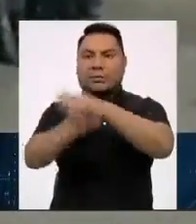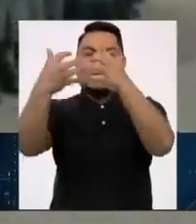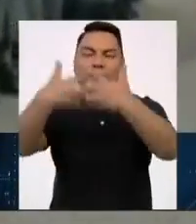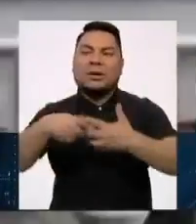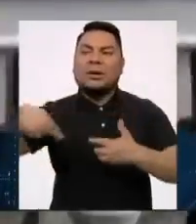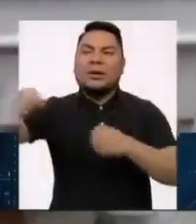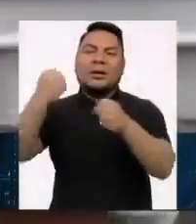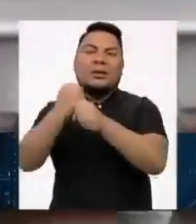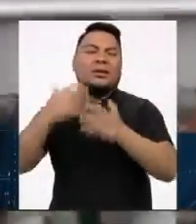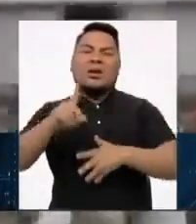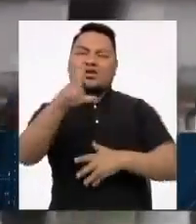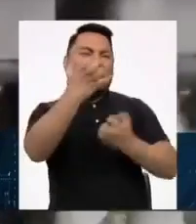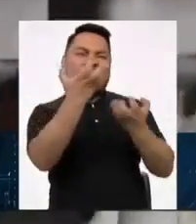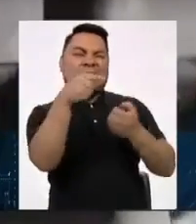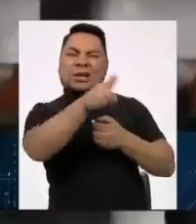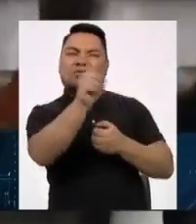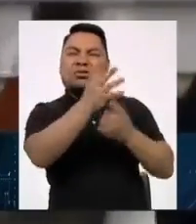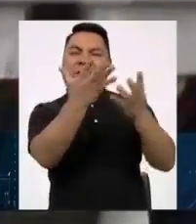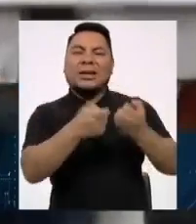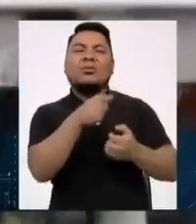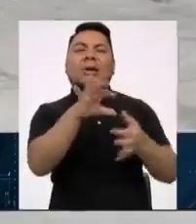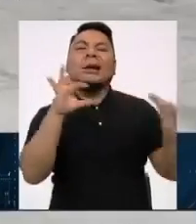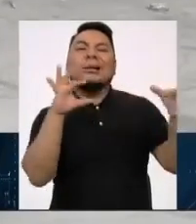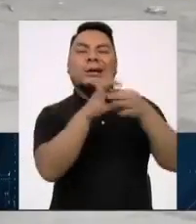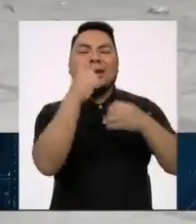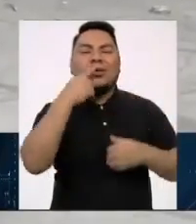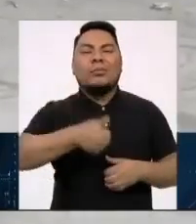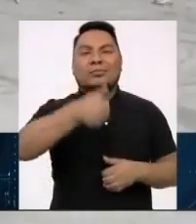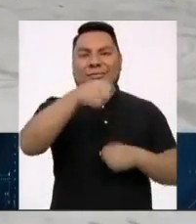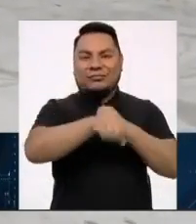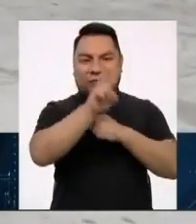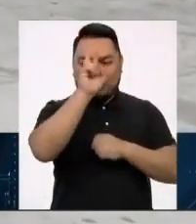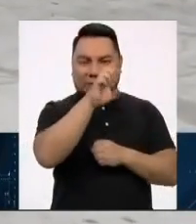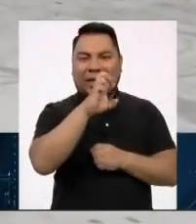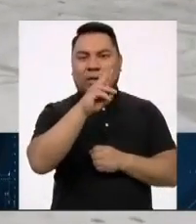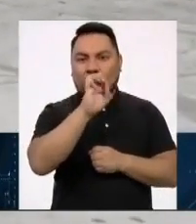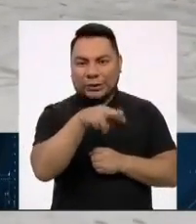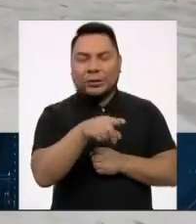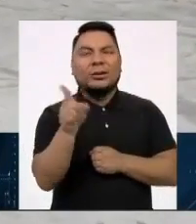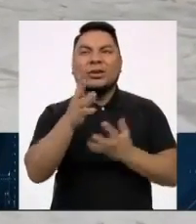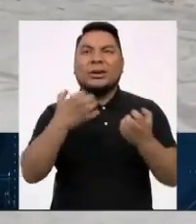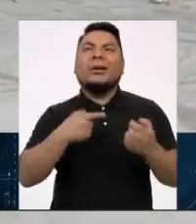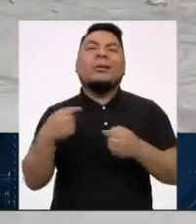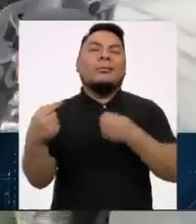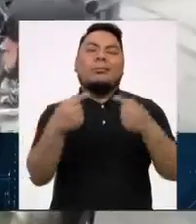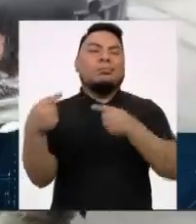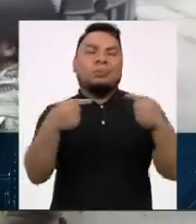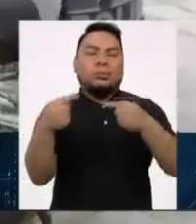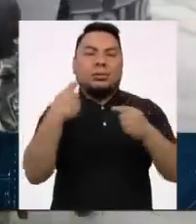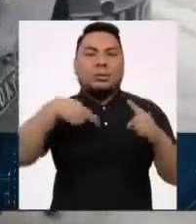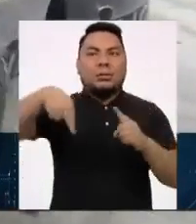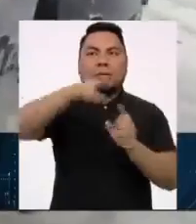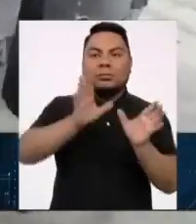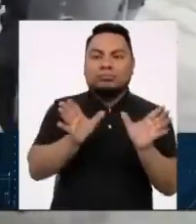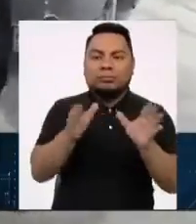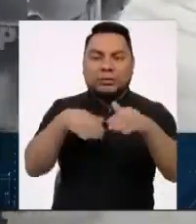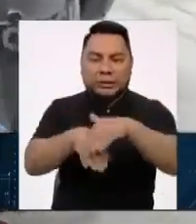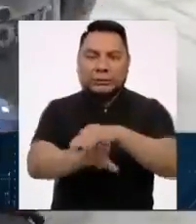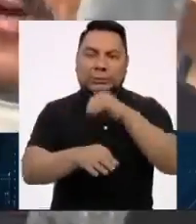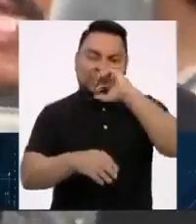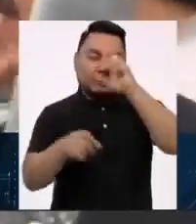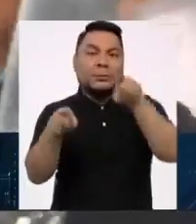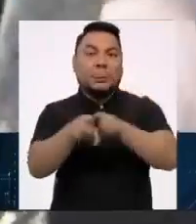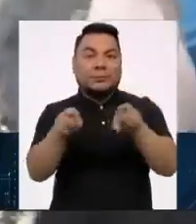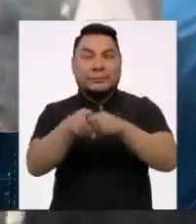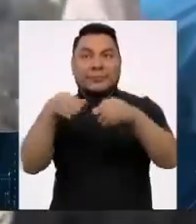Ellos ingresaron a las oficinas administrativas y luego recorrieron las instalaciones de la fábrica, que se encuentra paralizada. Ahí